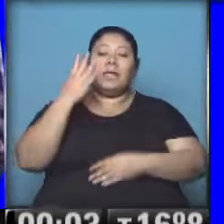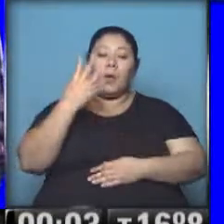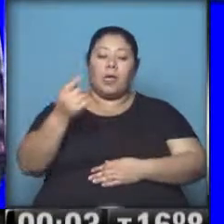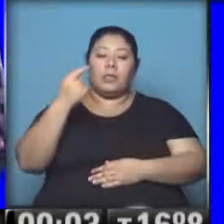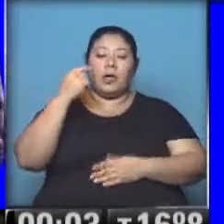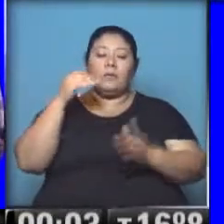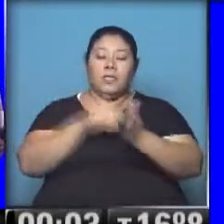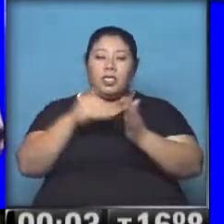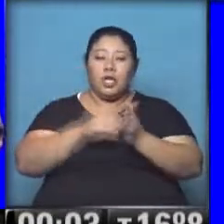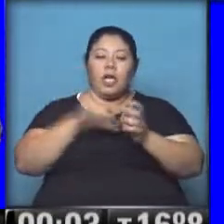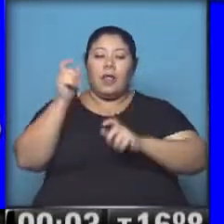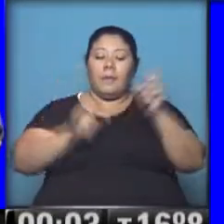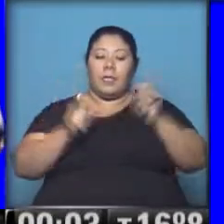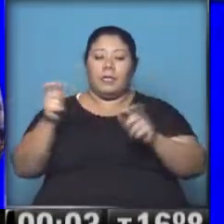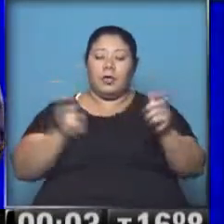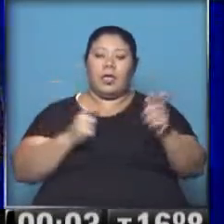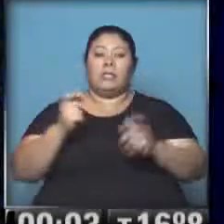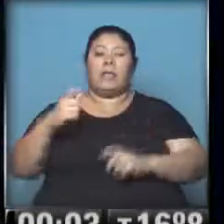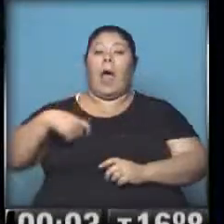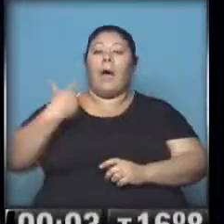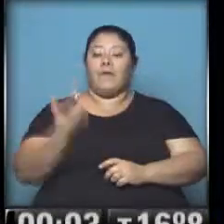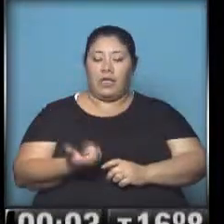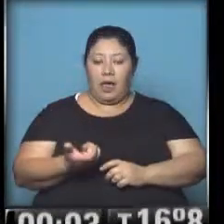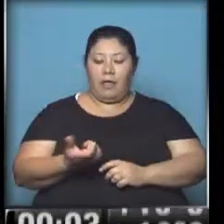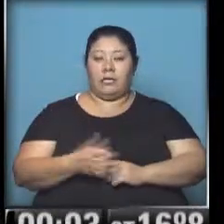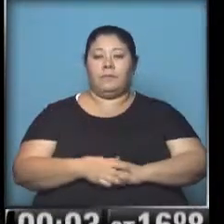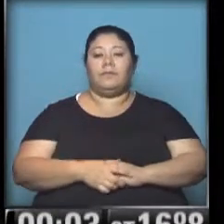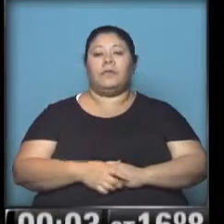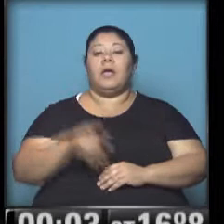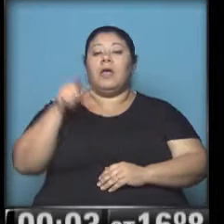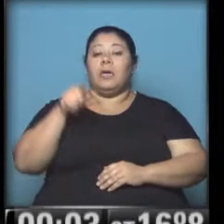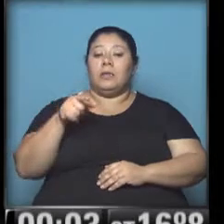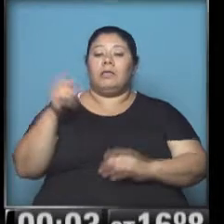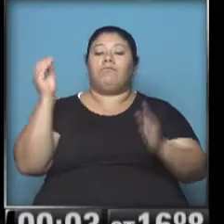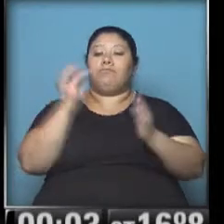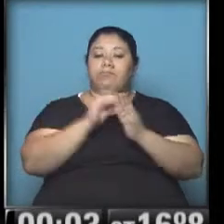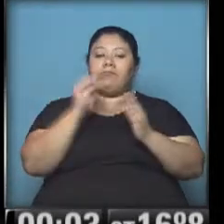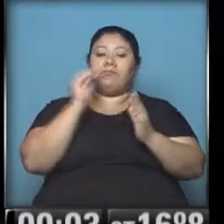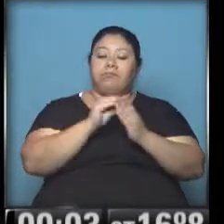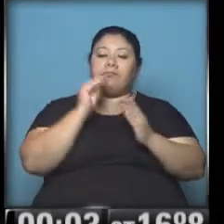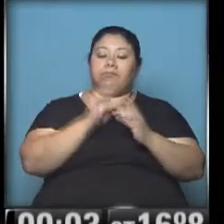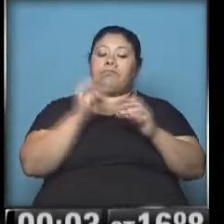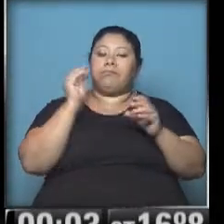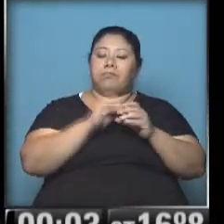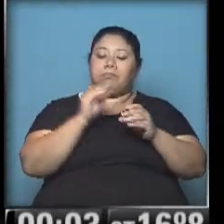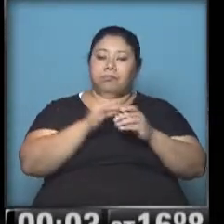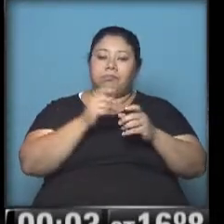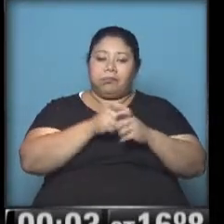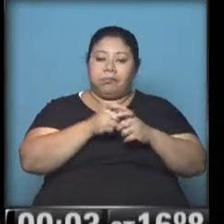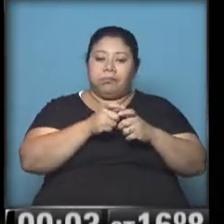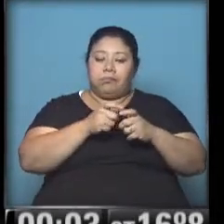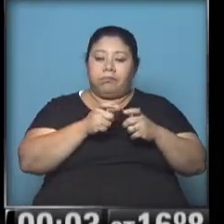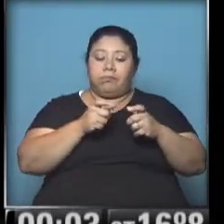de recetas, de sacar turnos, de información que se va acumulando en PAMI y la parte de IT PAMI, que es la que ha modernizado todo esto